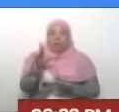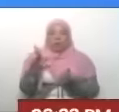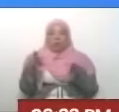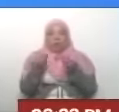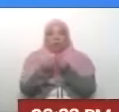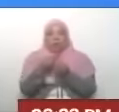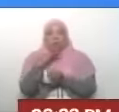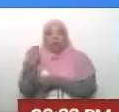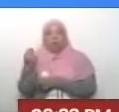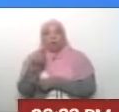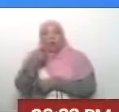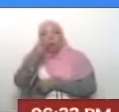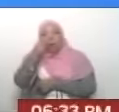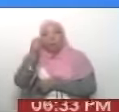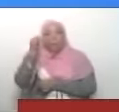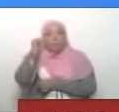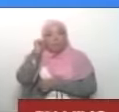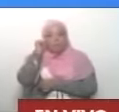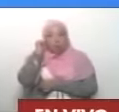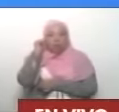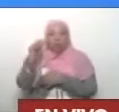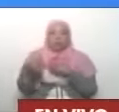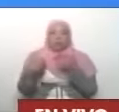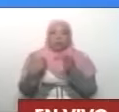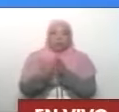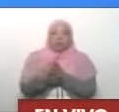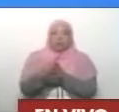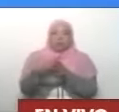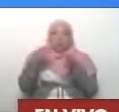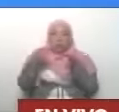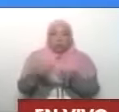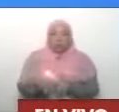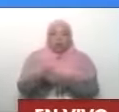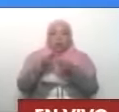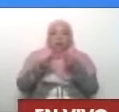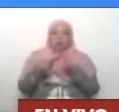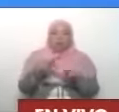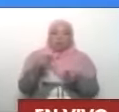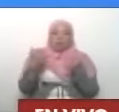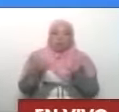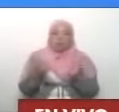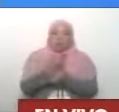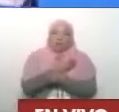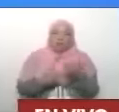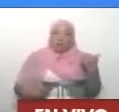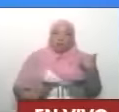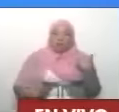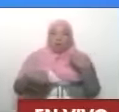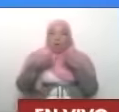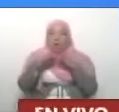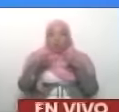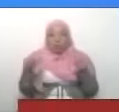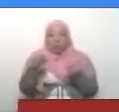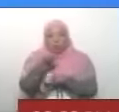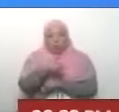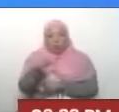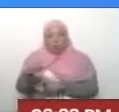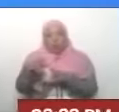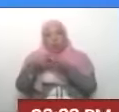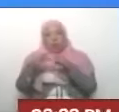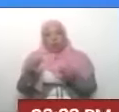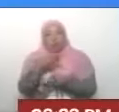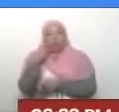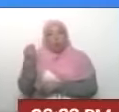4 generaciones de hombres y mujeres que llevamos las riendas de la patria y yo soy el presidente de todos ustedes, de toda